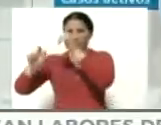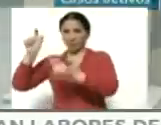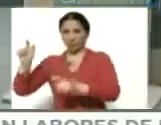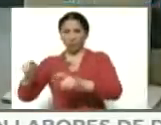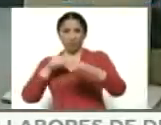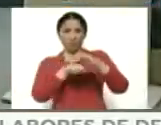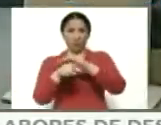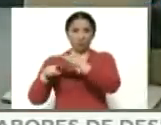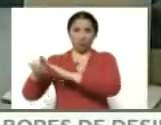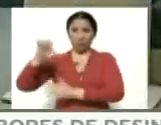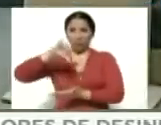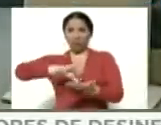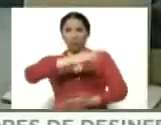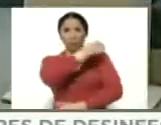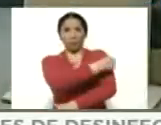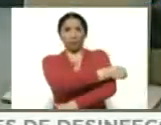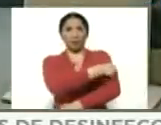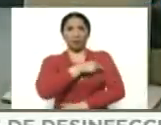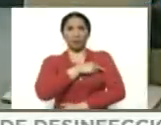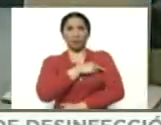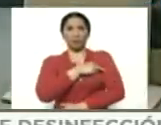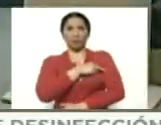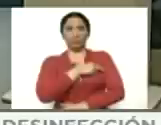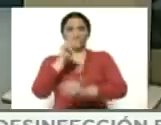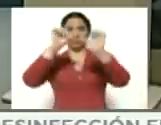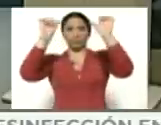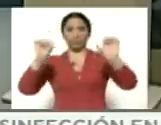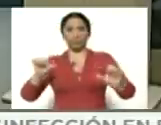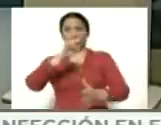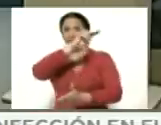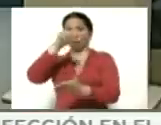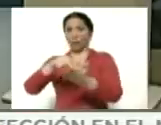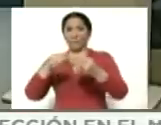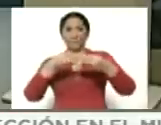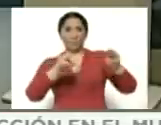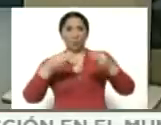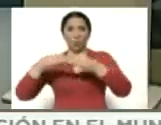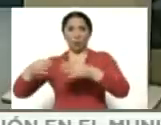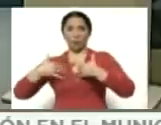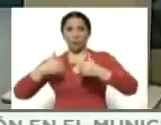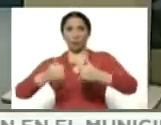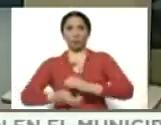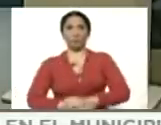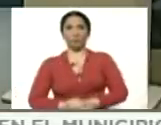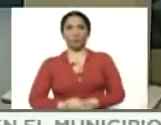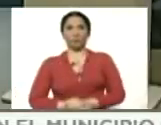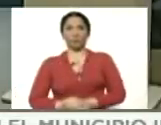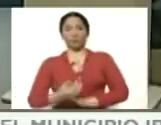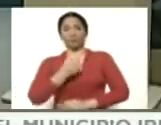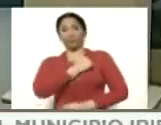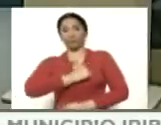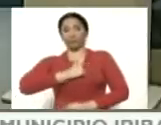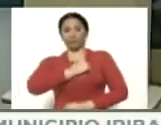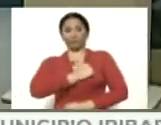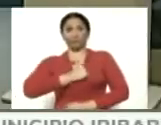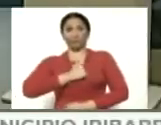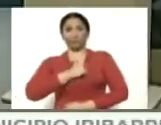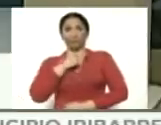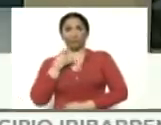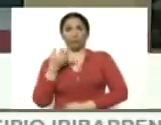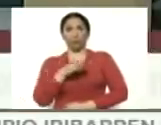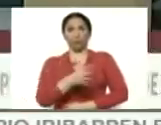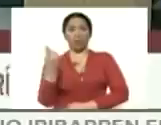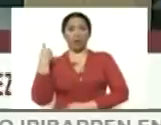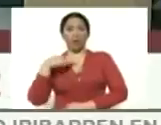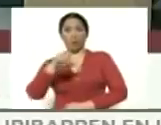ingresadas en centros hospitalarios del Sistema Nacional Público de Salud, y lamentablemente con el fallecimiento de ayer,